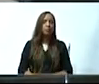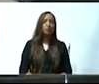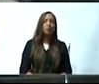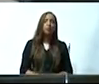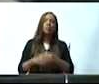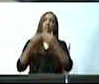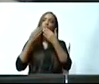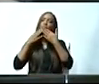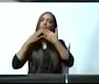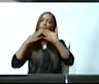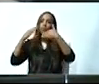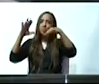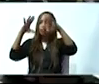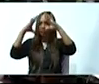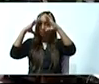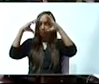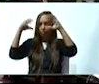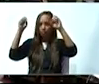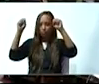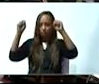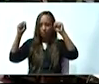iniciativa.